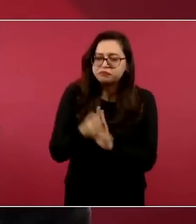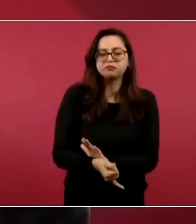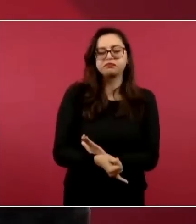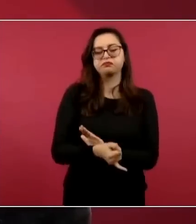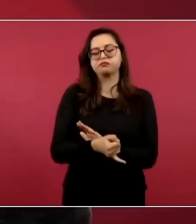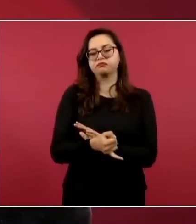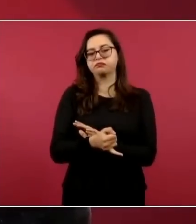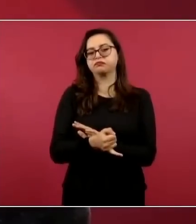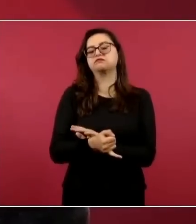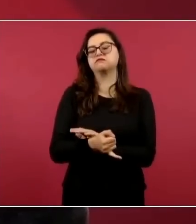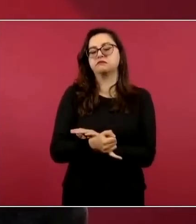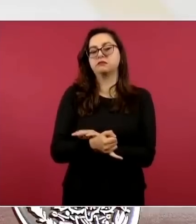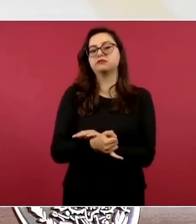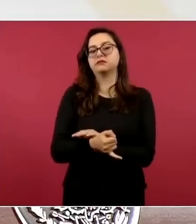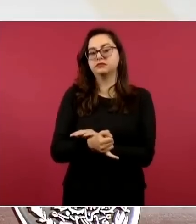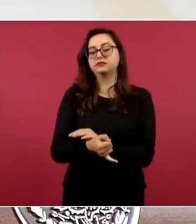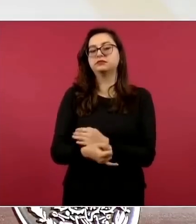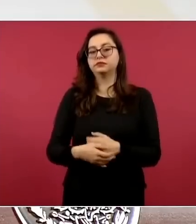fondo,